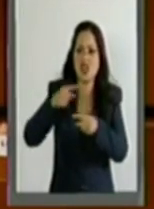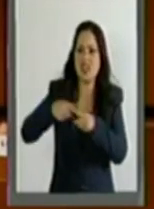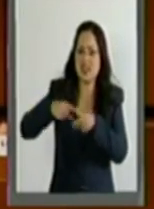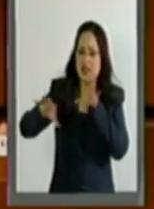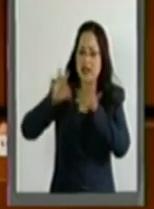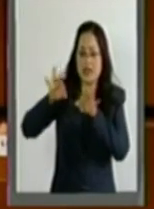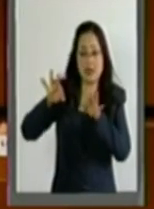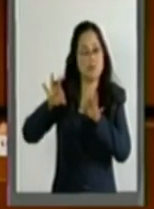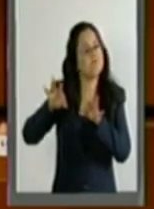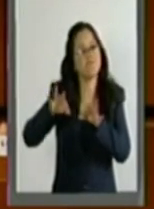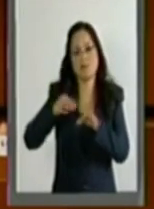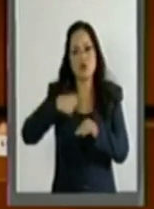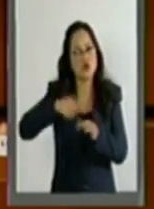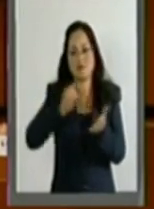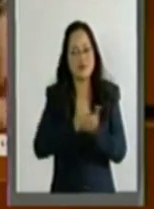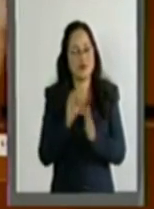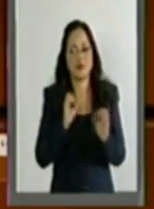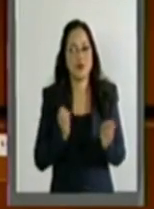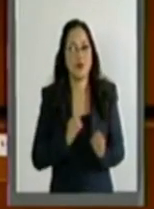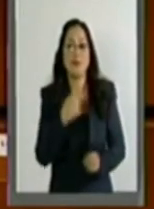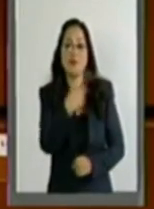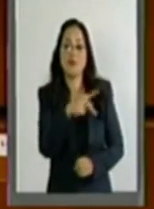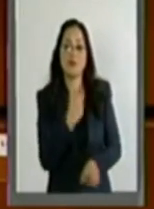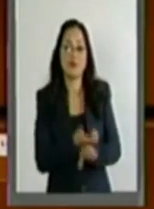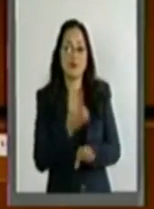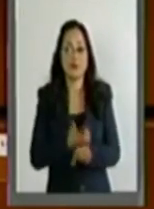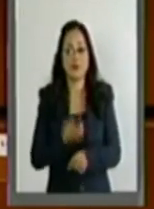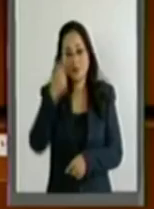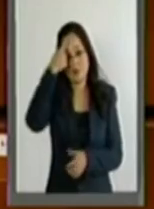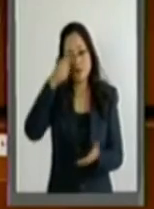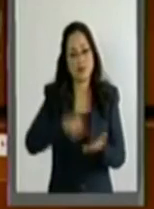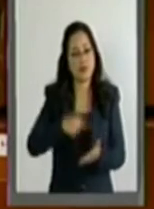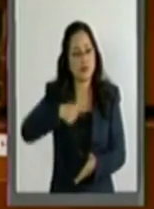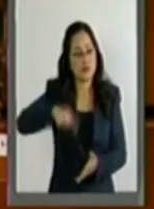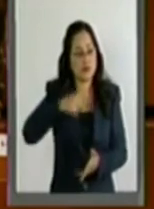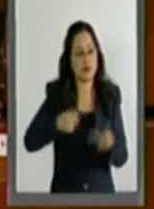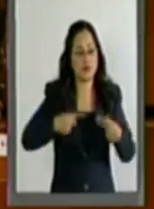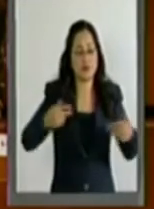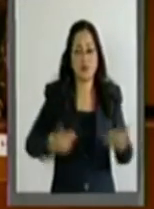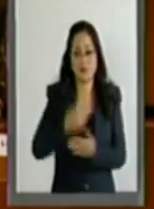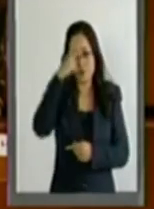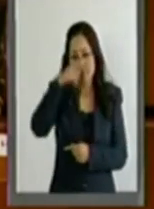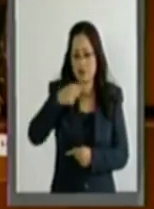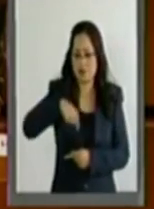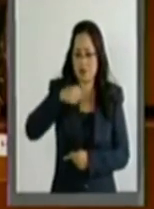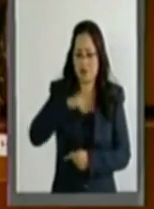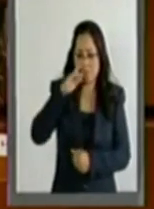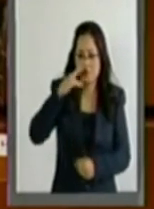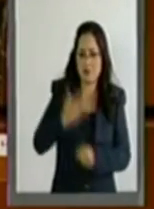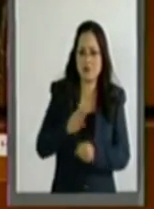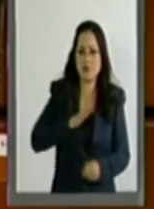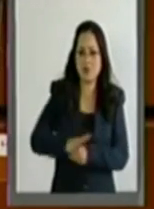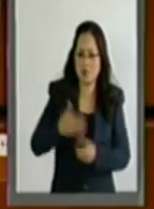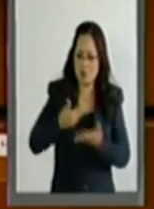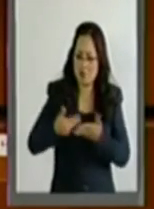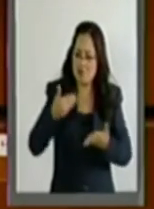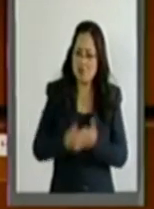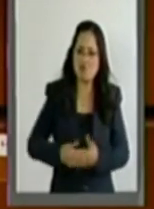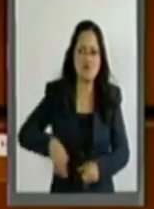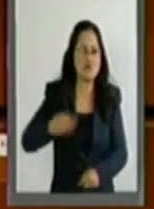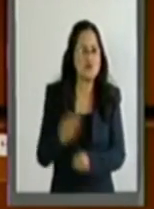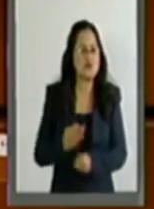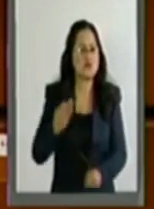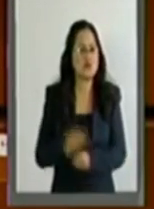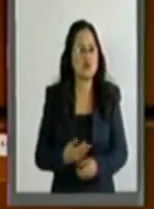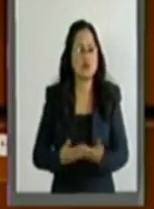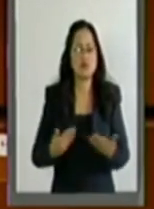presidir. A mí me parece, compañeras y compañeros, que como mexicanos estamos llamados en este justo momento